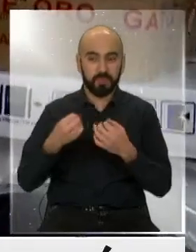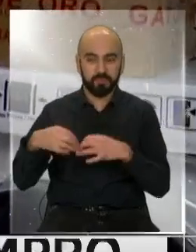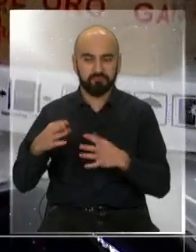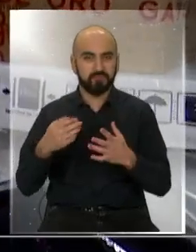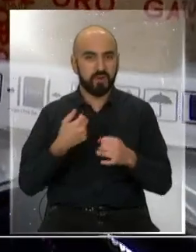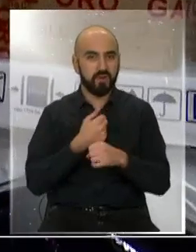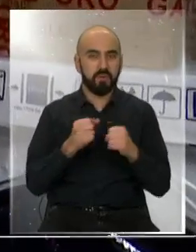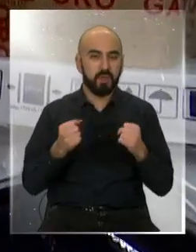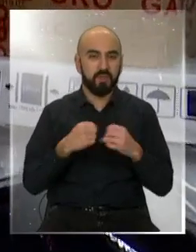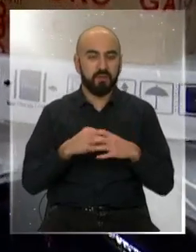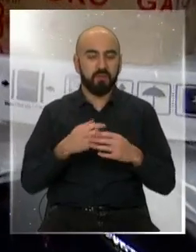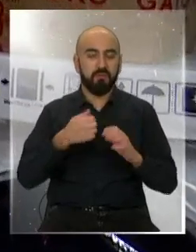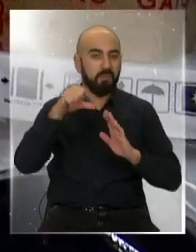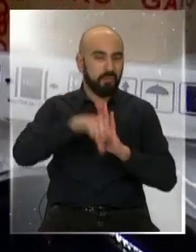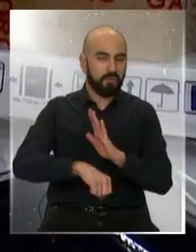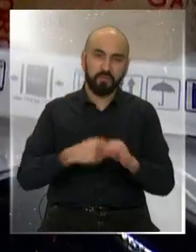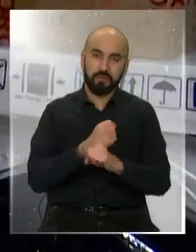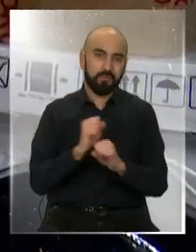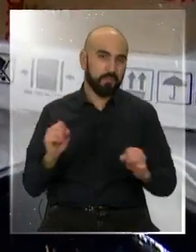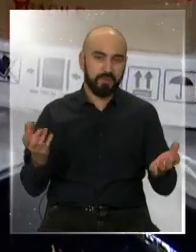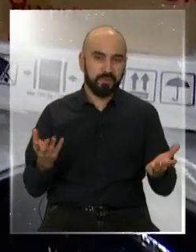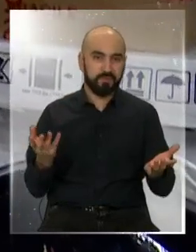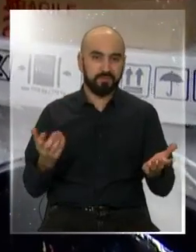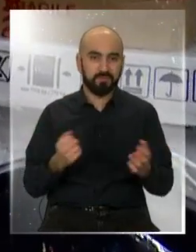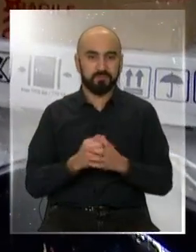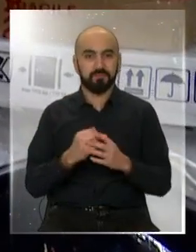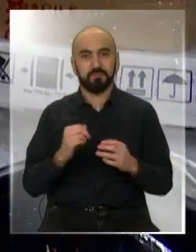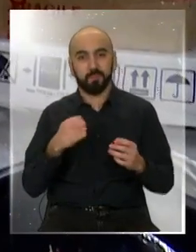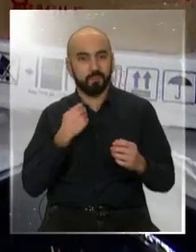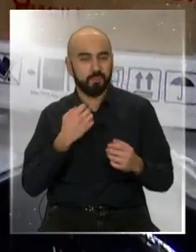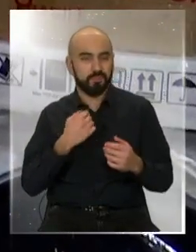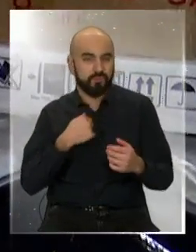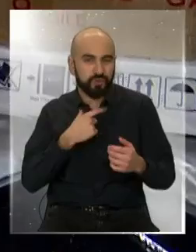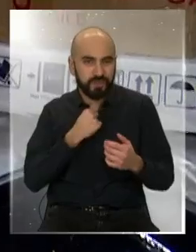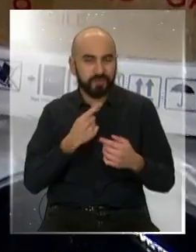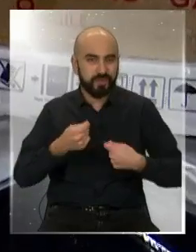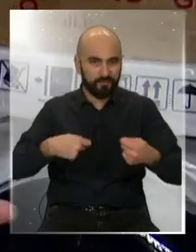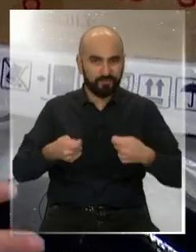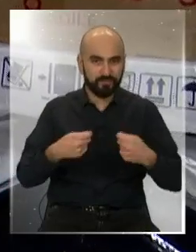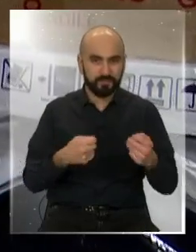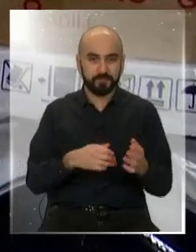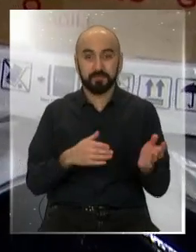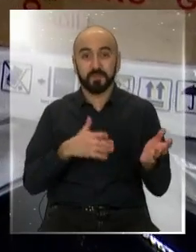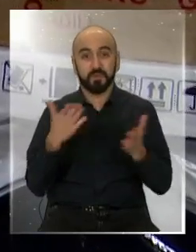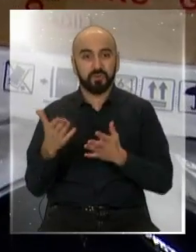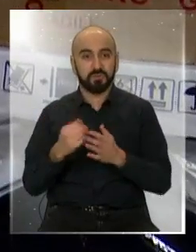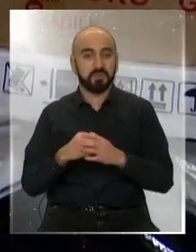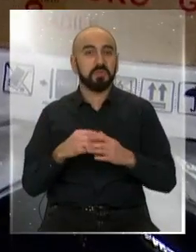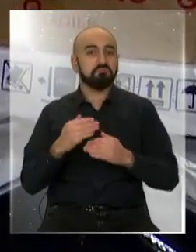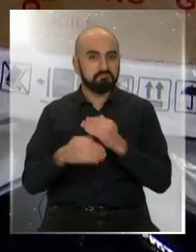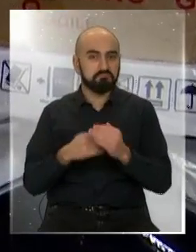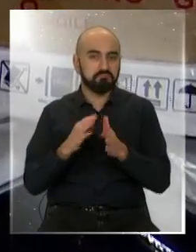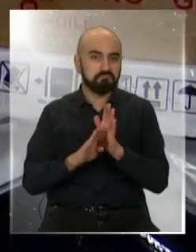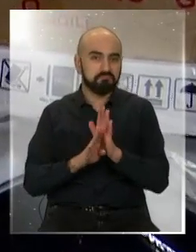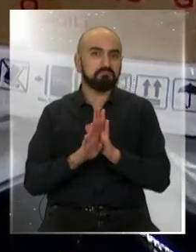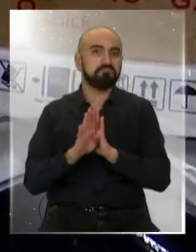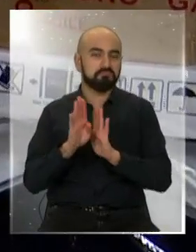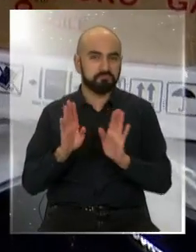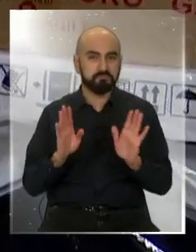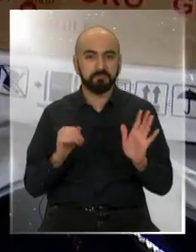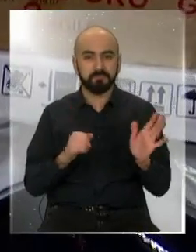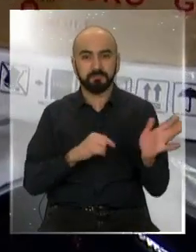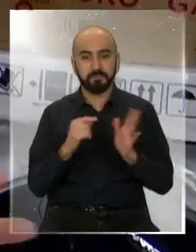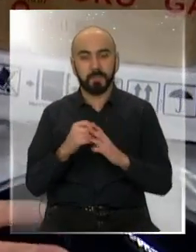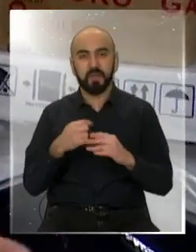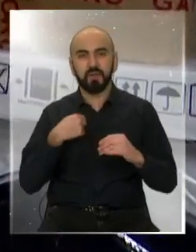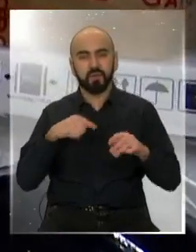caer en mi negocio, en lo que yo quería. Entonces había que levantarse nomás y bueno,